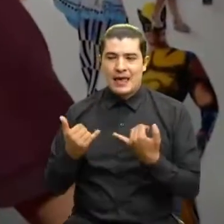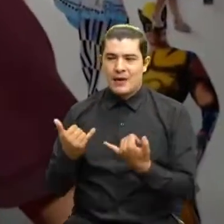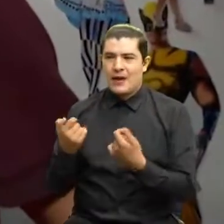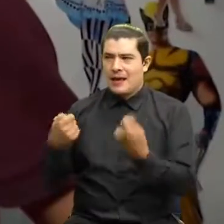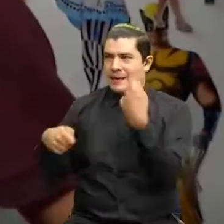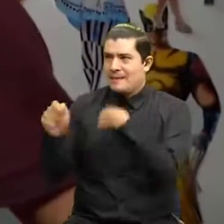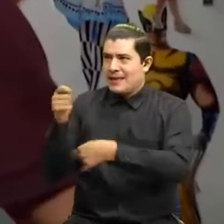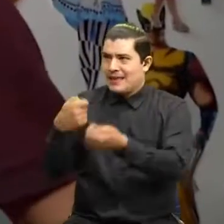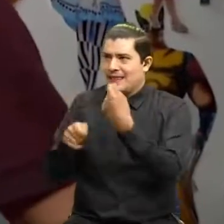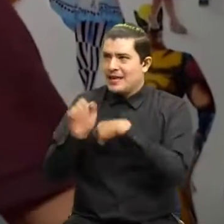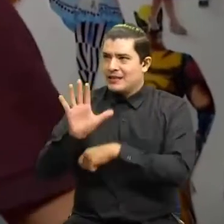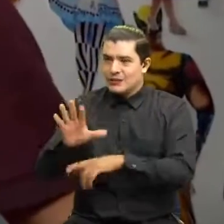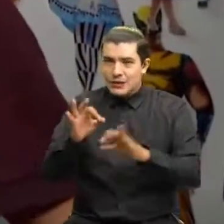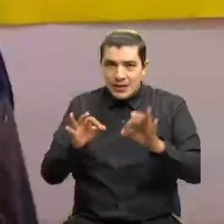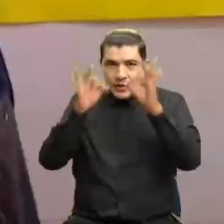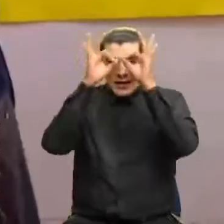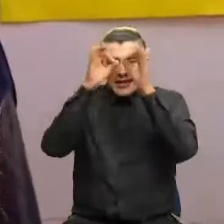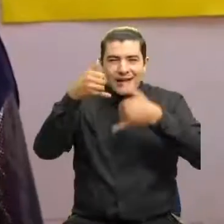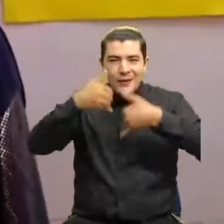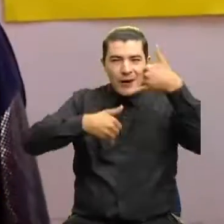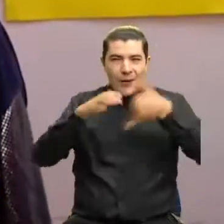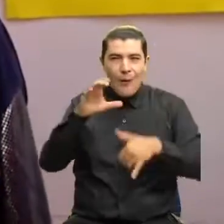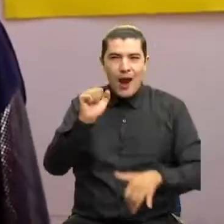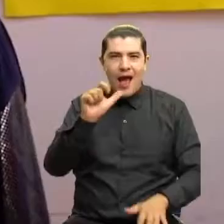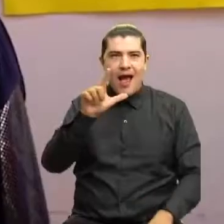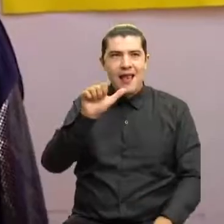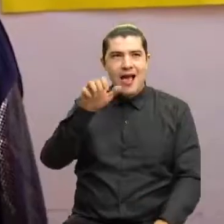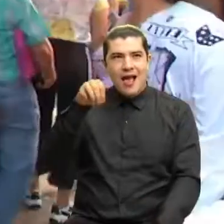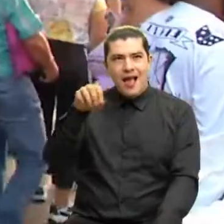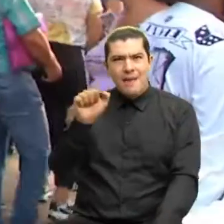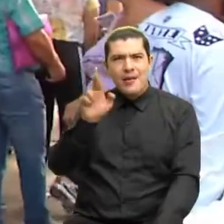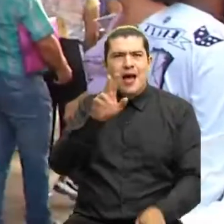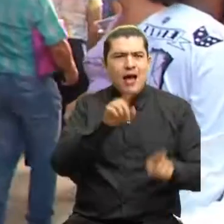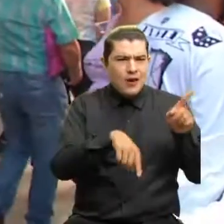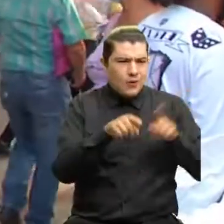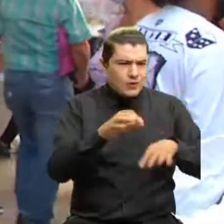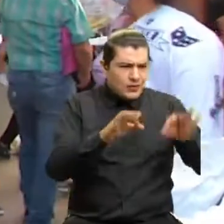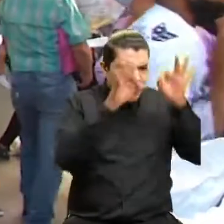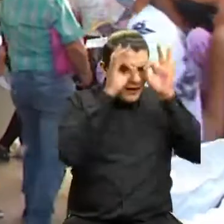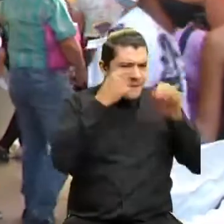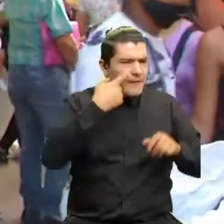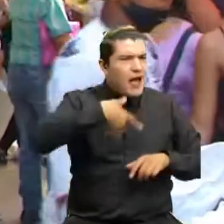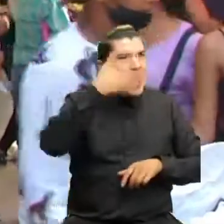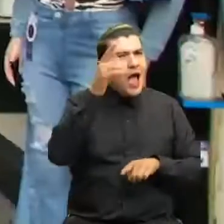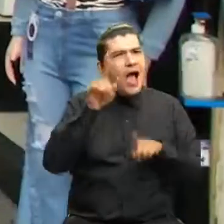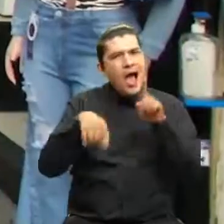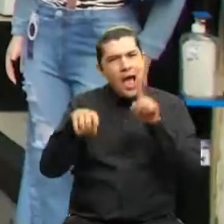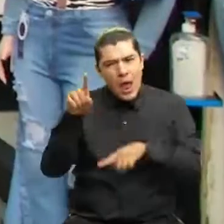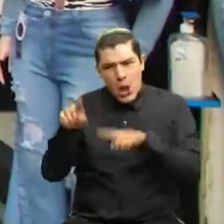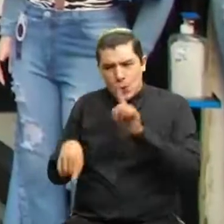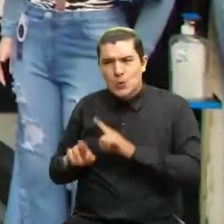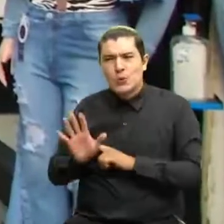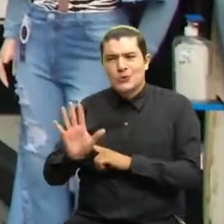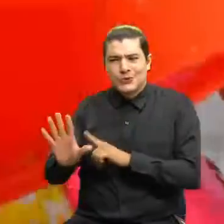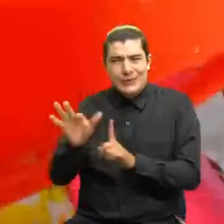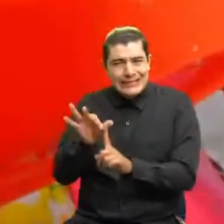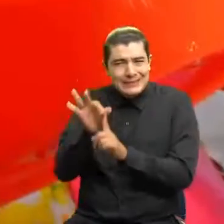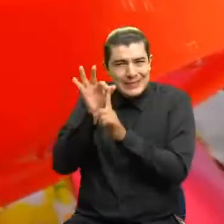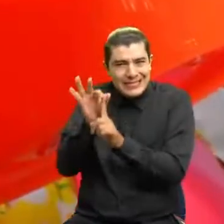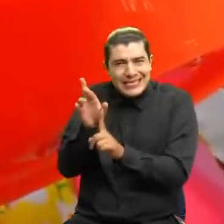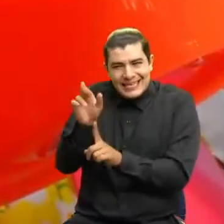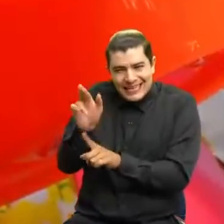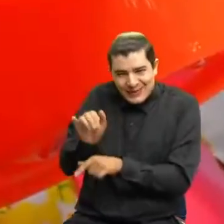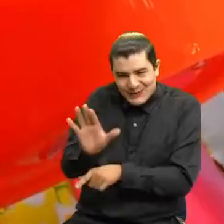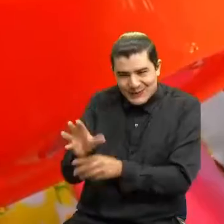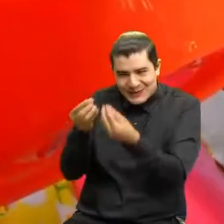Juego del Calamar, es lo que se ha vendido más. Así como los hay populares, también hay algunos que destacan por su particularidad. Bueno,